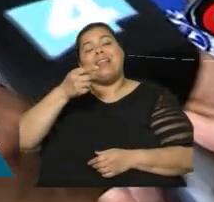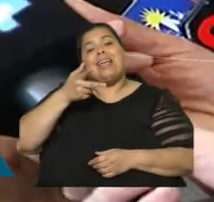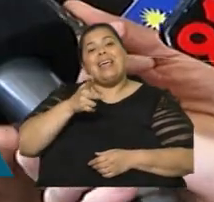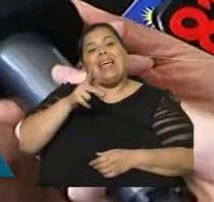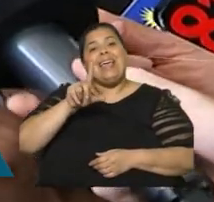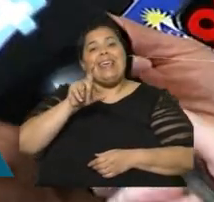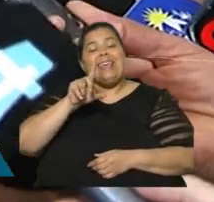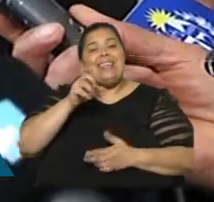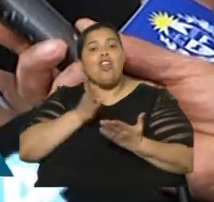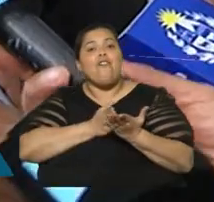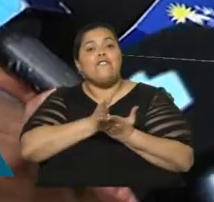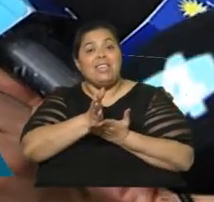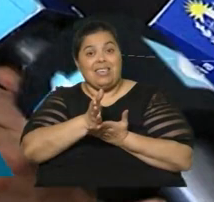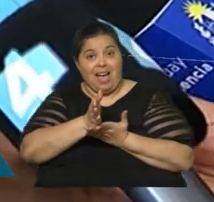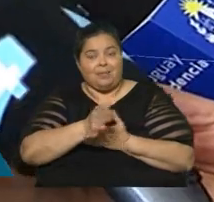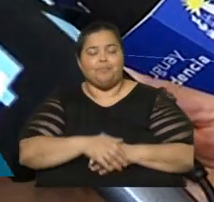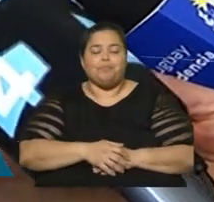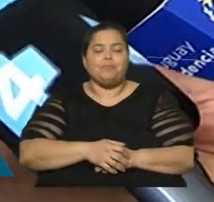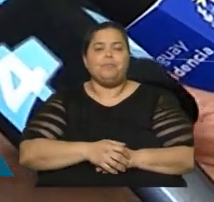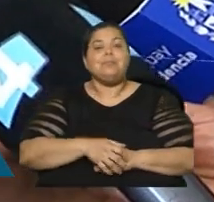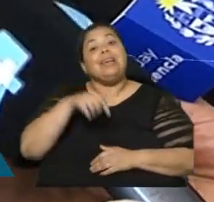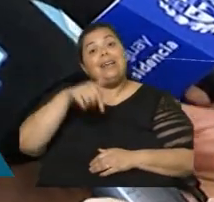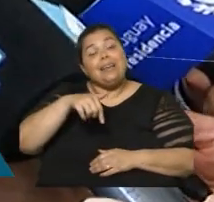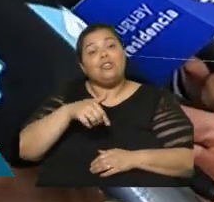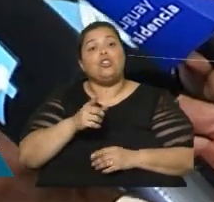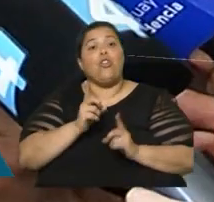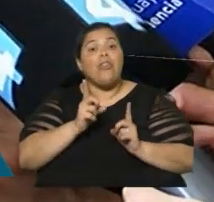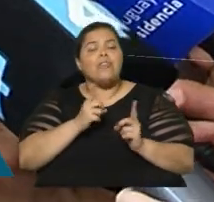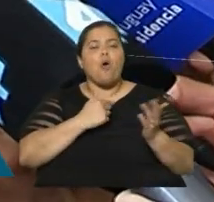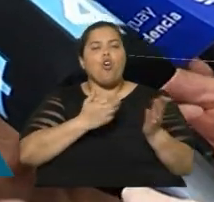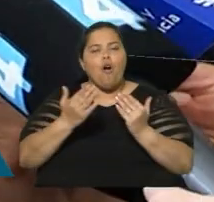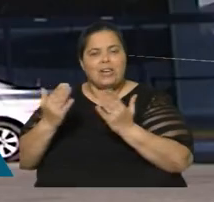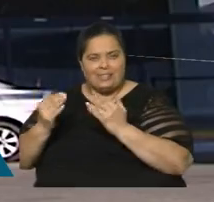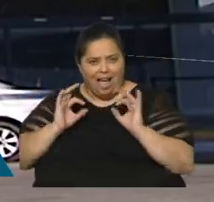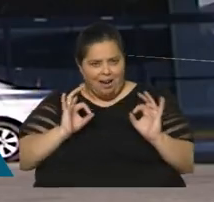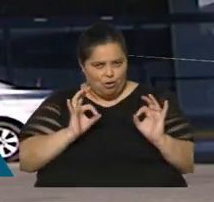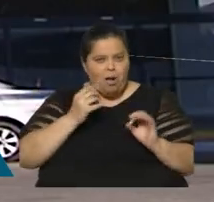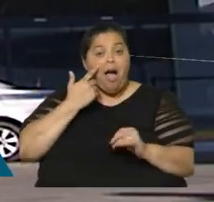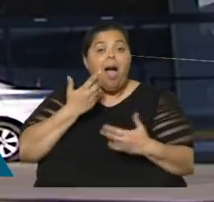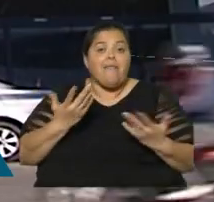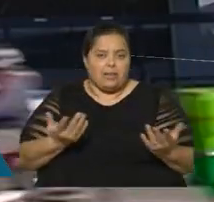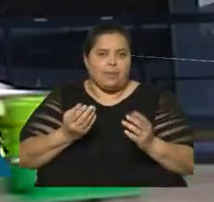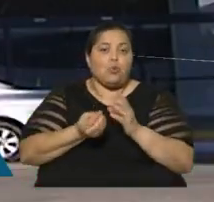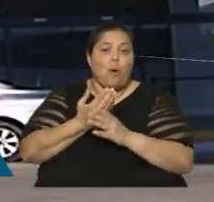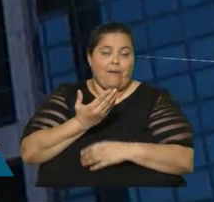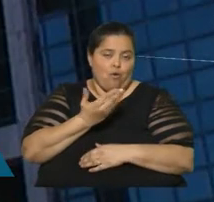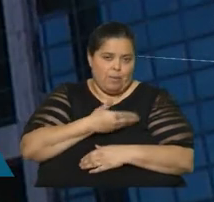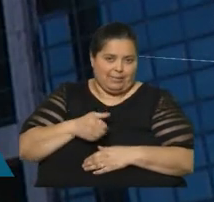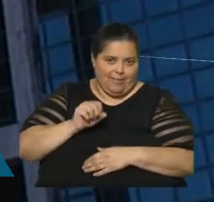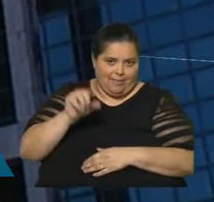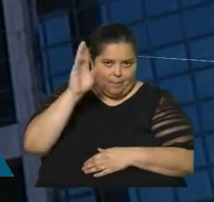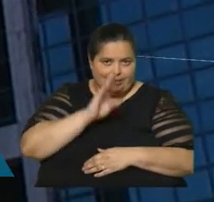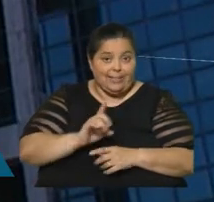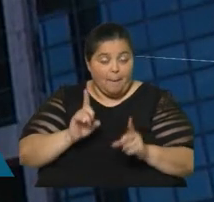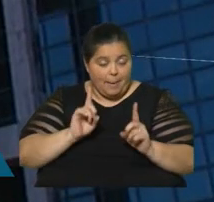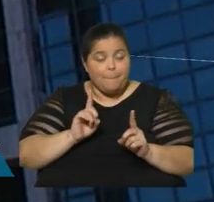Este, por el canal San Gonzalo. Todo esto hay que conversarlo y tenerlo en cuenta. ¿Este último planteo no afecta